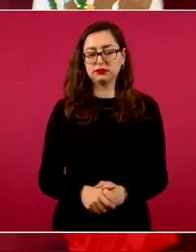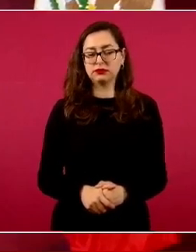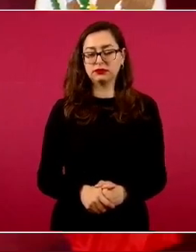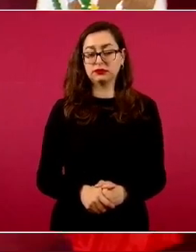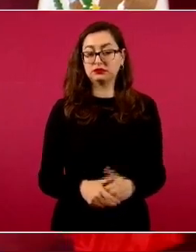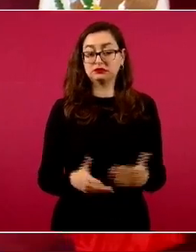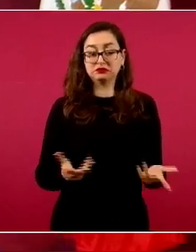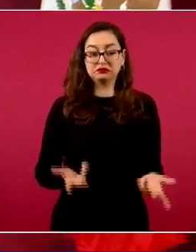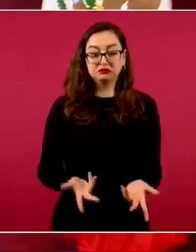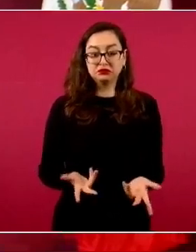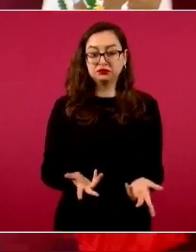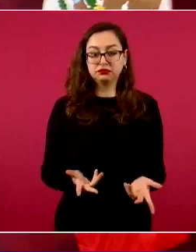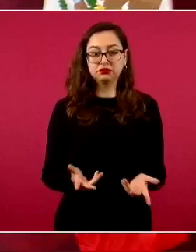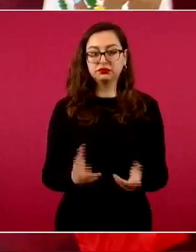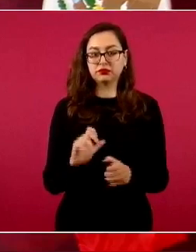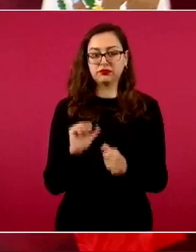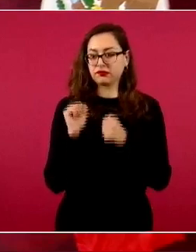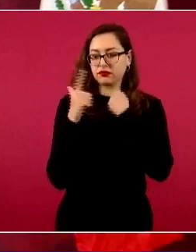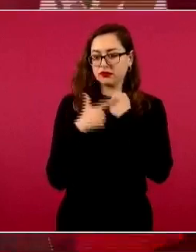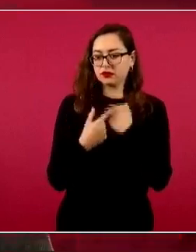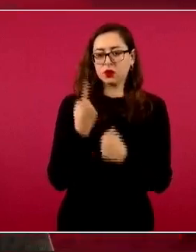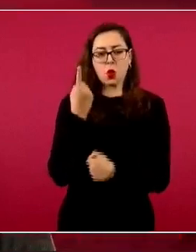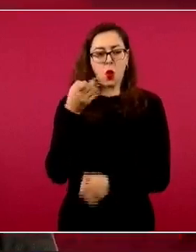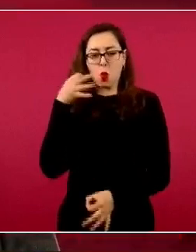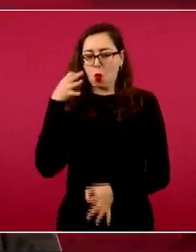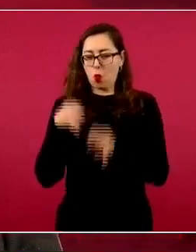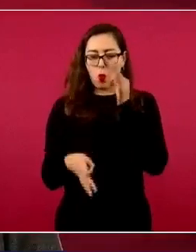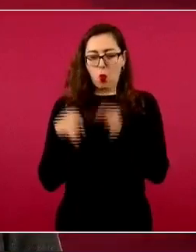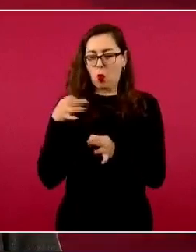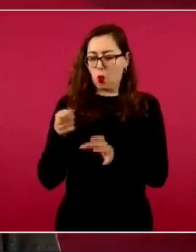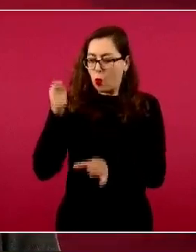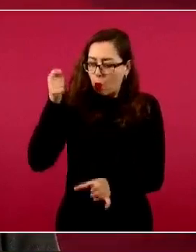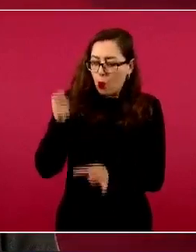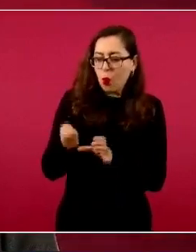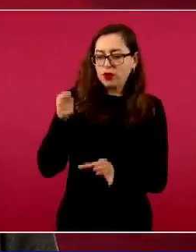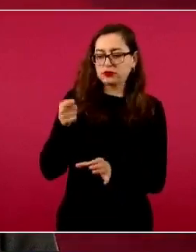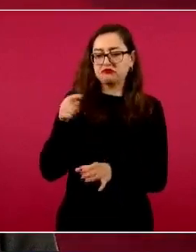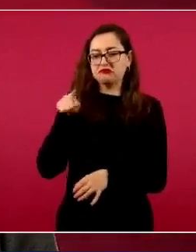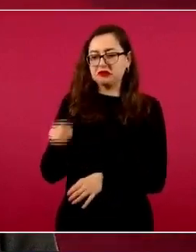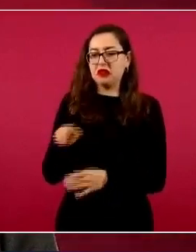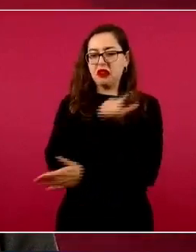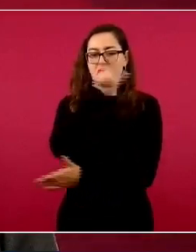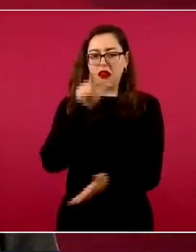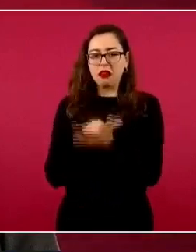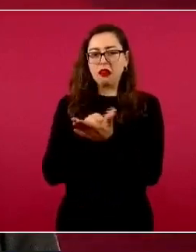cometió un delito y esté en la cárcel?